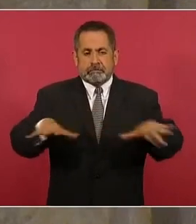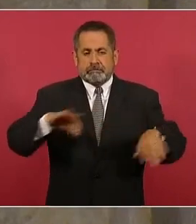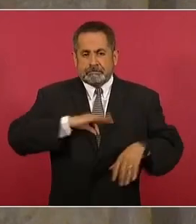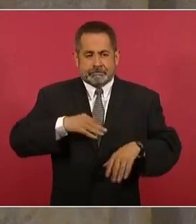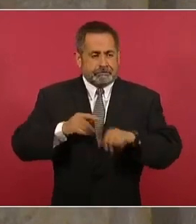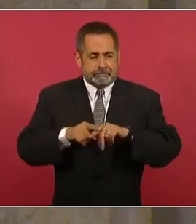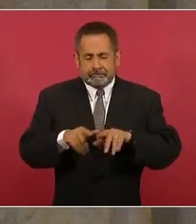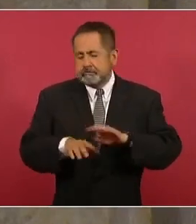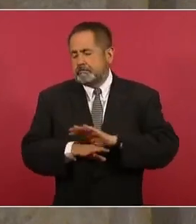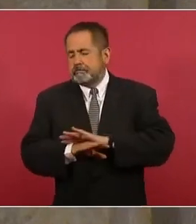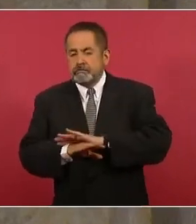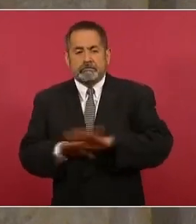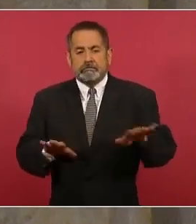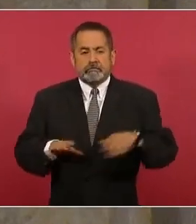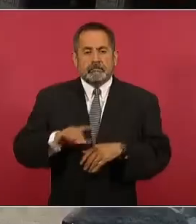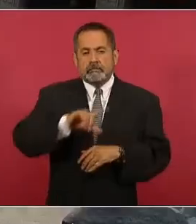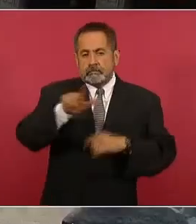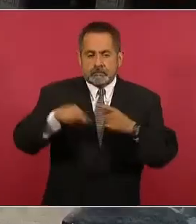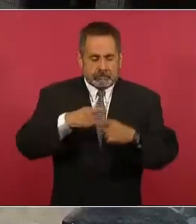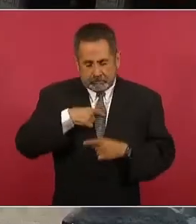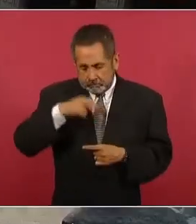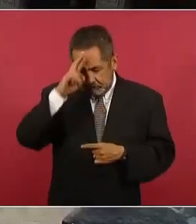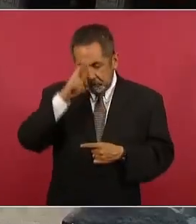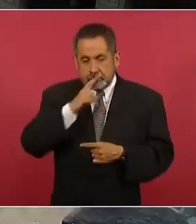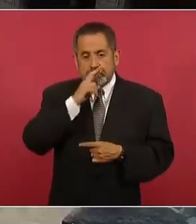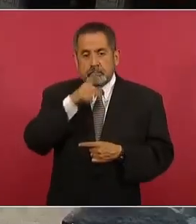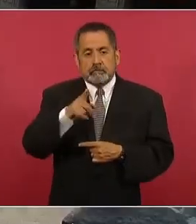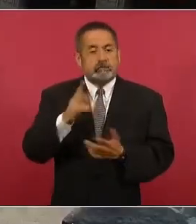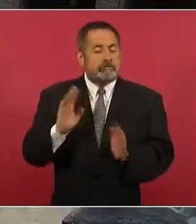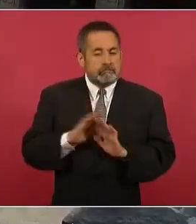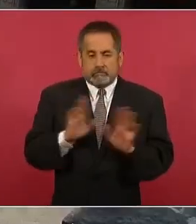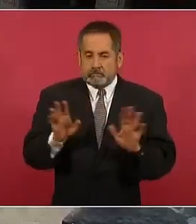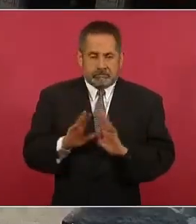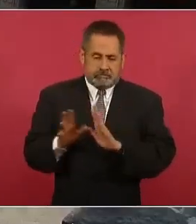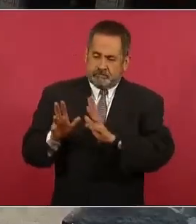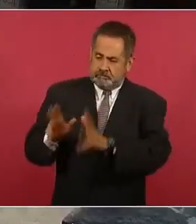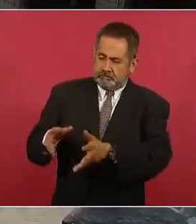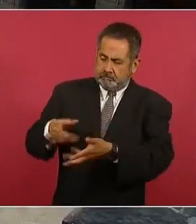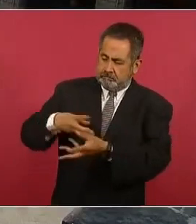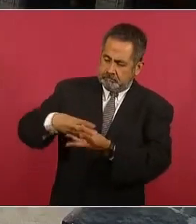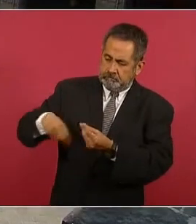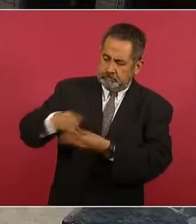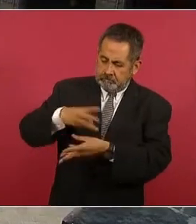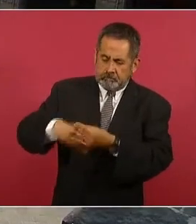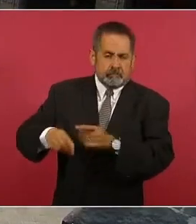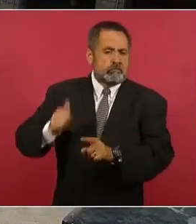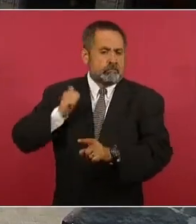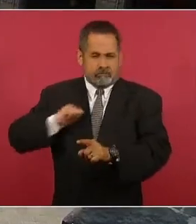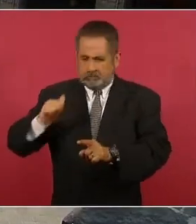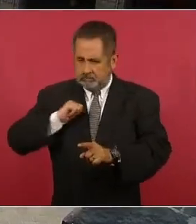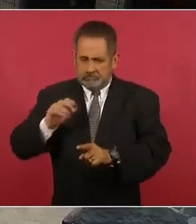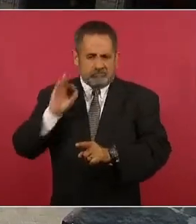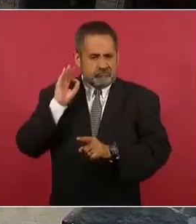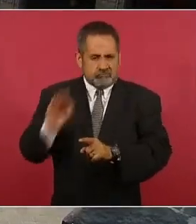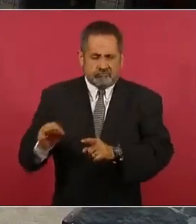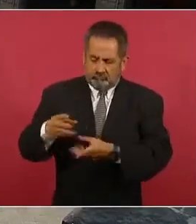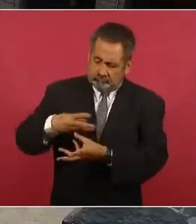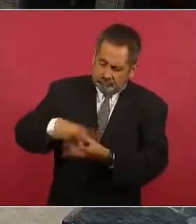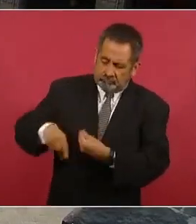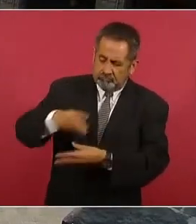optaron por mantener el sistema antiguo